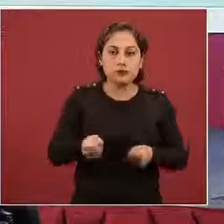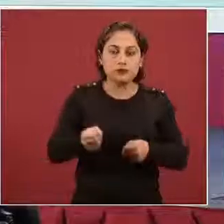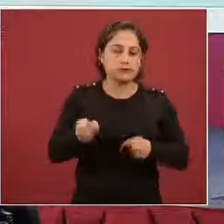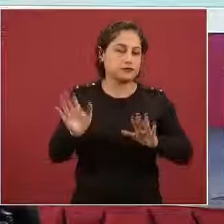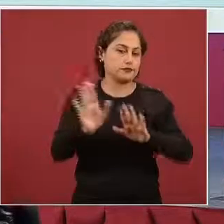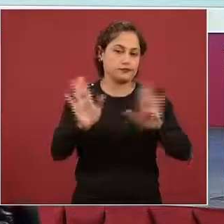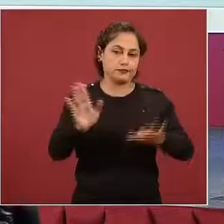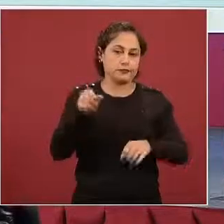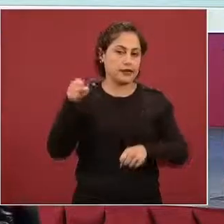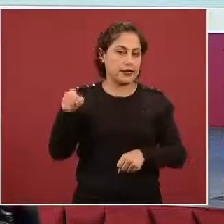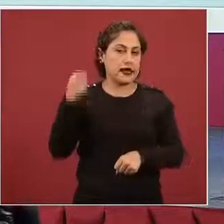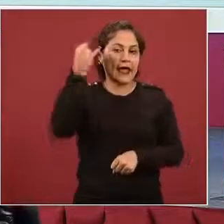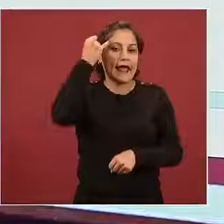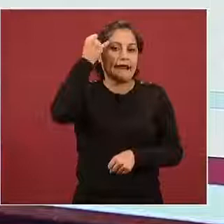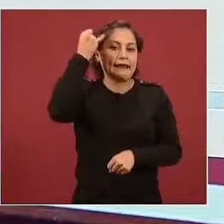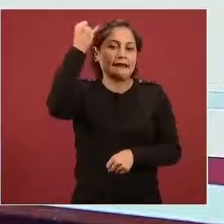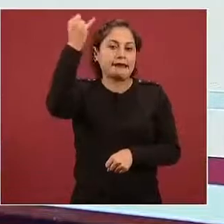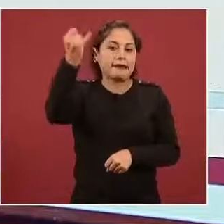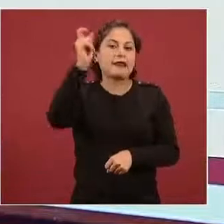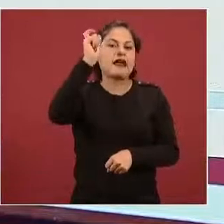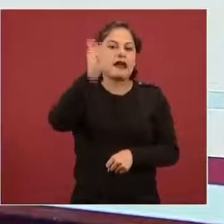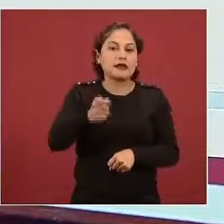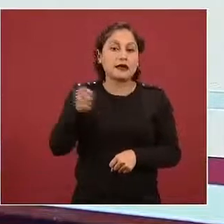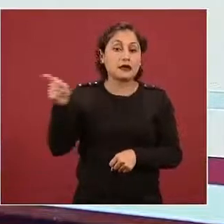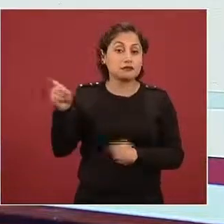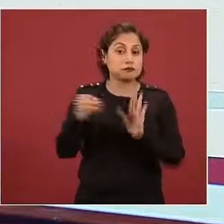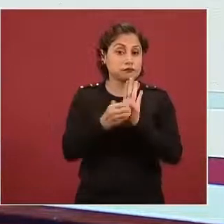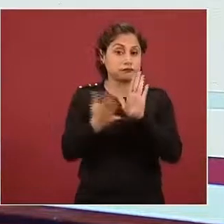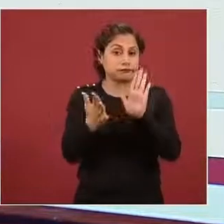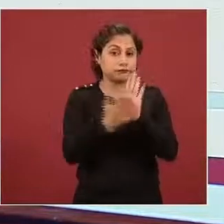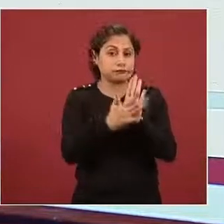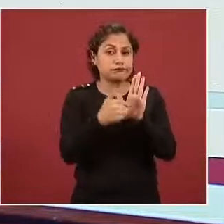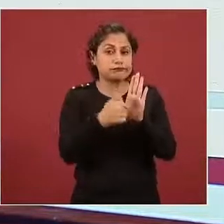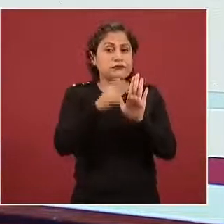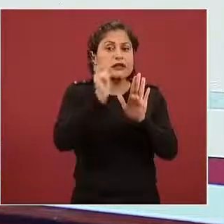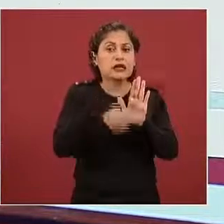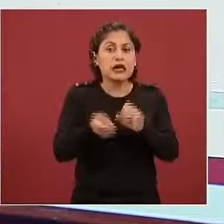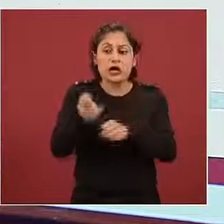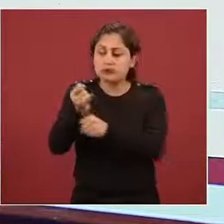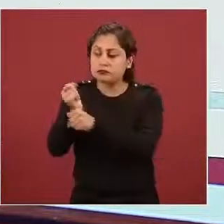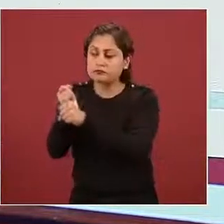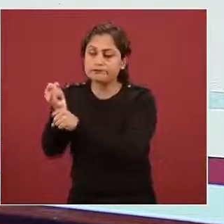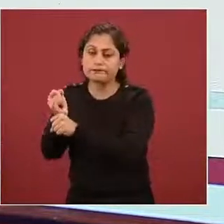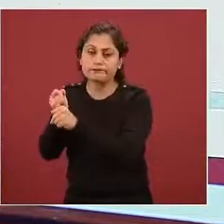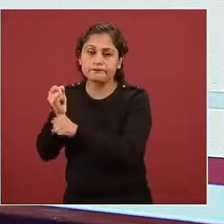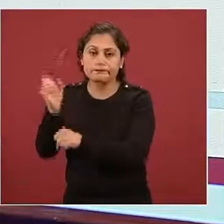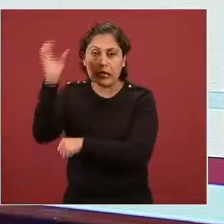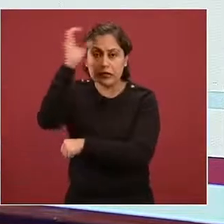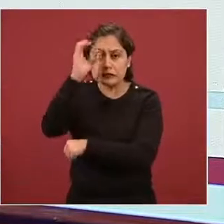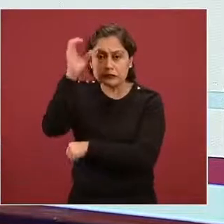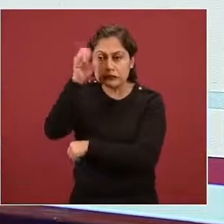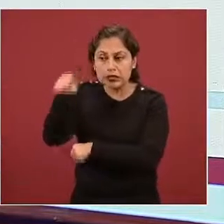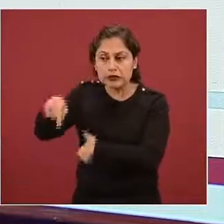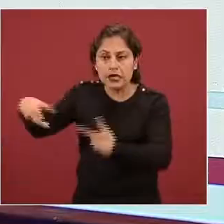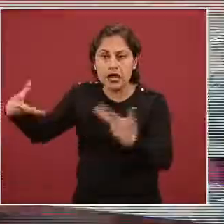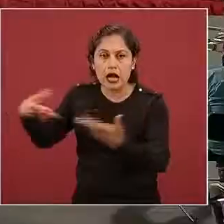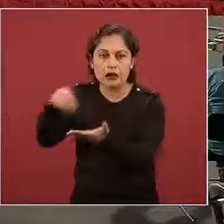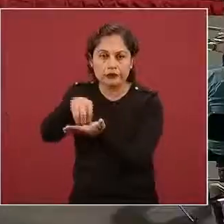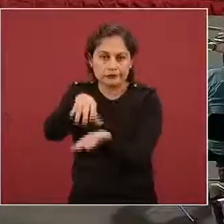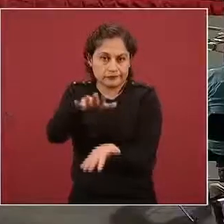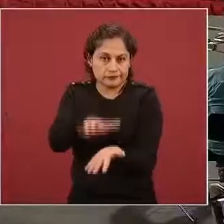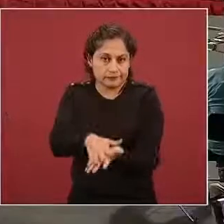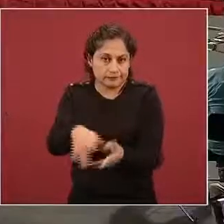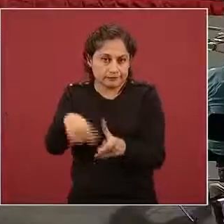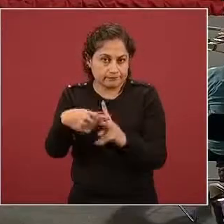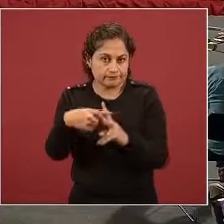de cristal, esto es técnica, esto es ciencia, son métodos con los que se evalúan las epidemias.